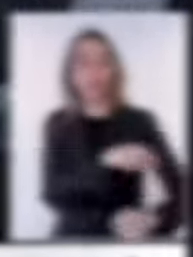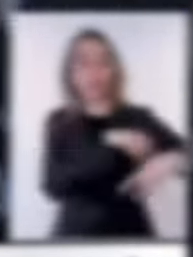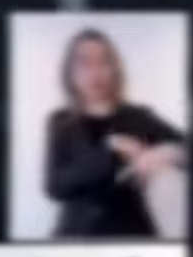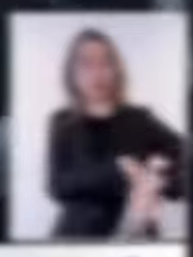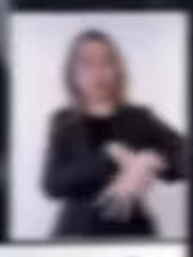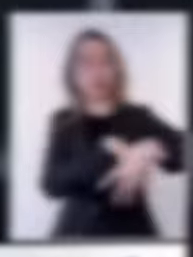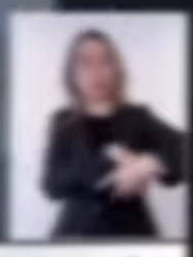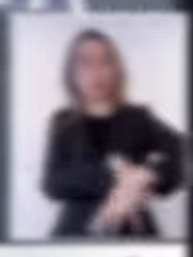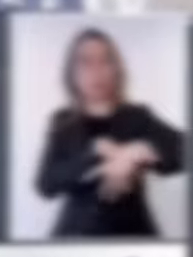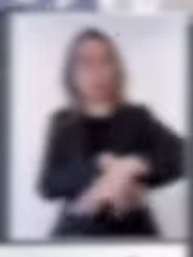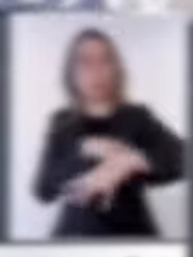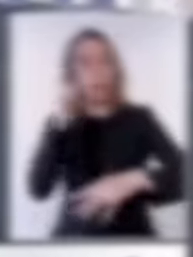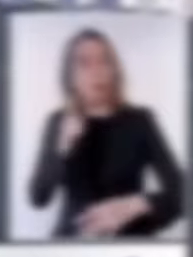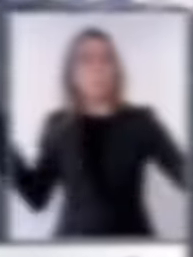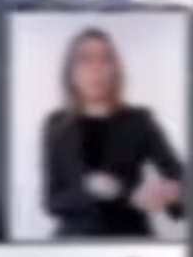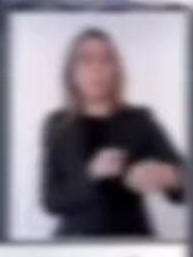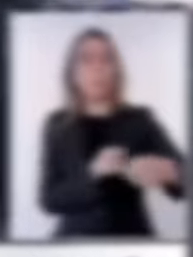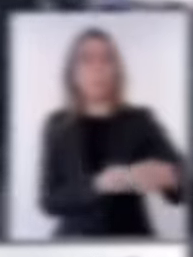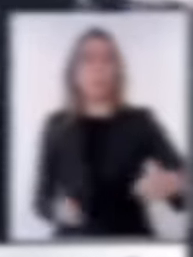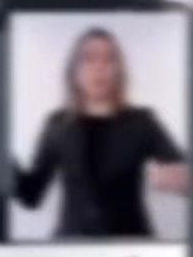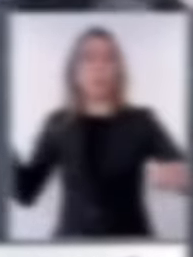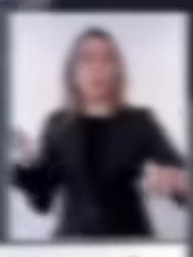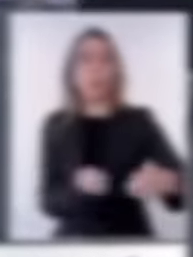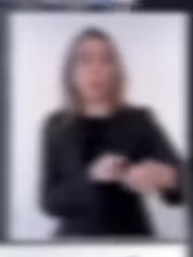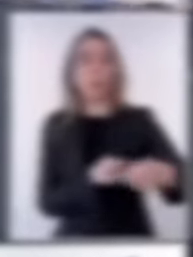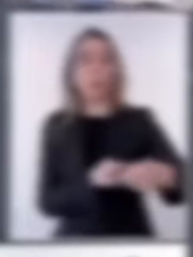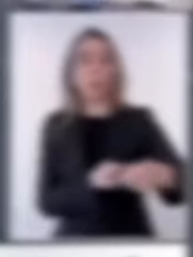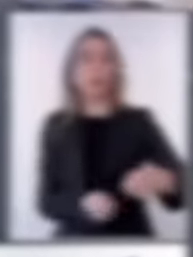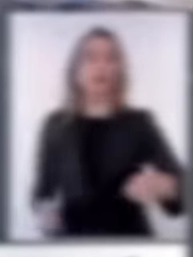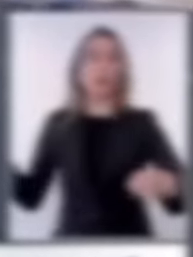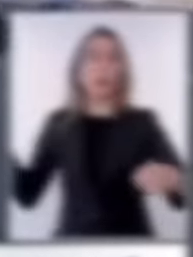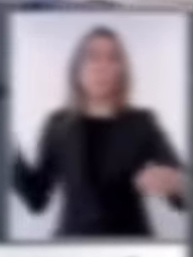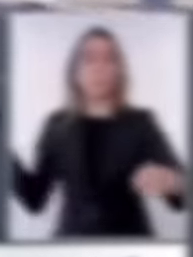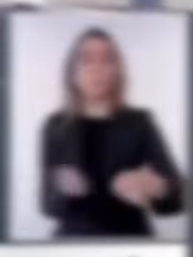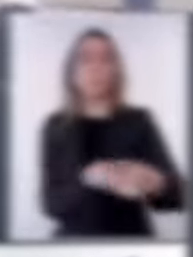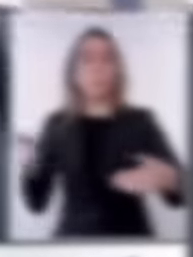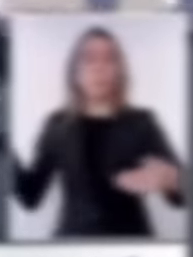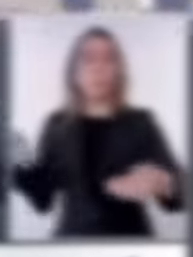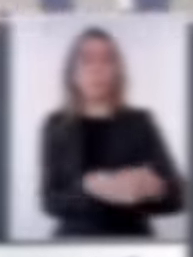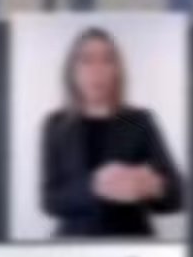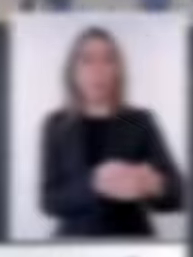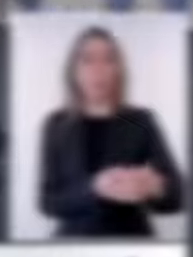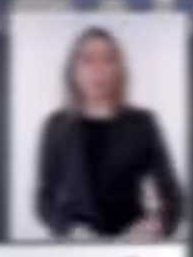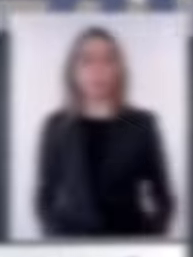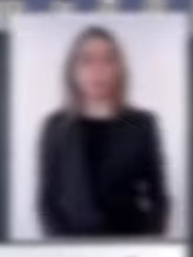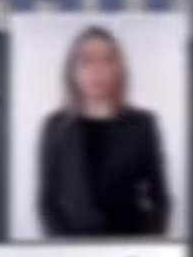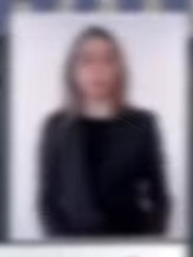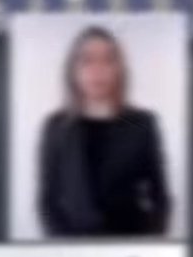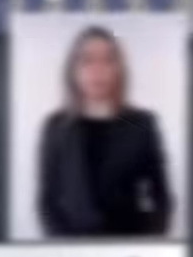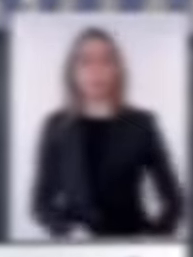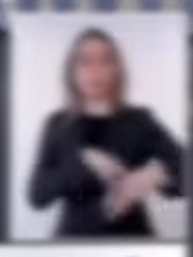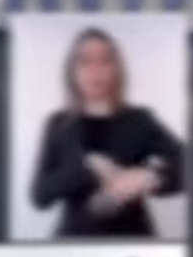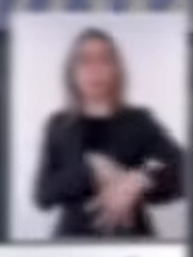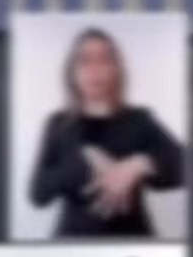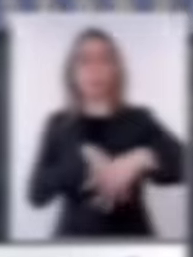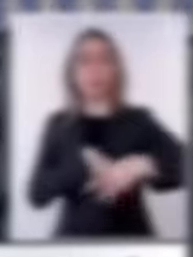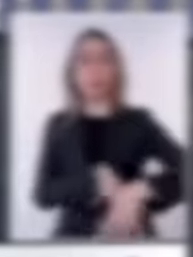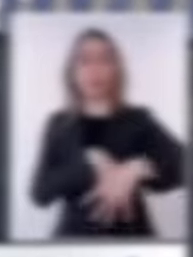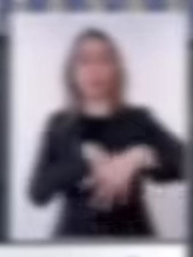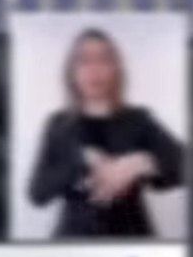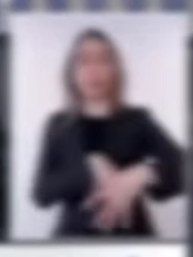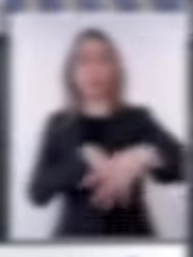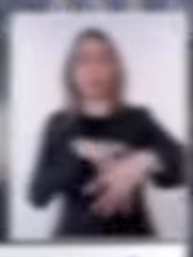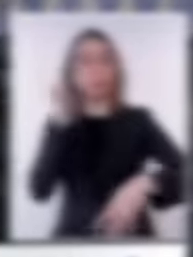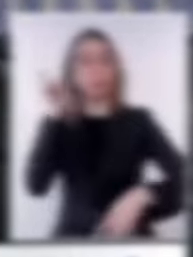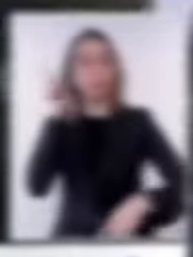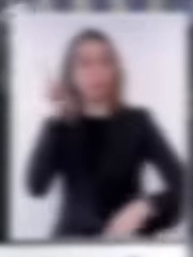generaciones se siguen acordando de esos héroes y le dedican un día para rendirle honores a ellos. Entonces, a mí me encantó el video, señores. ¿A ustedes qué les pareció? Dejen en la